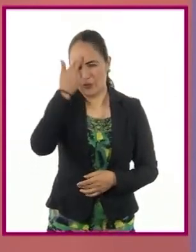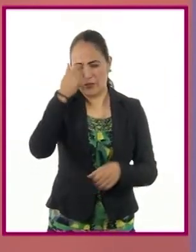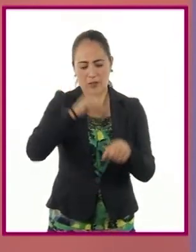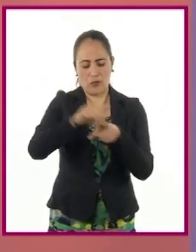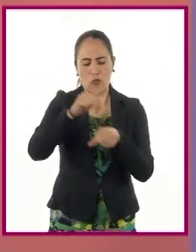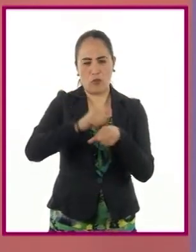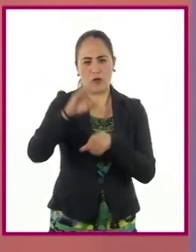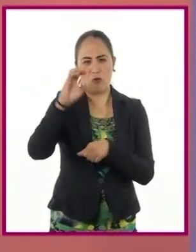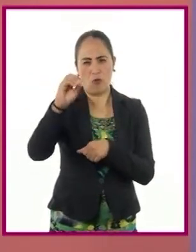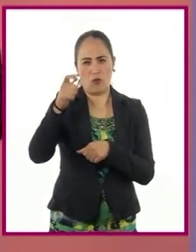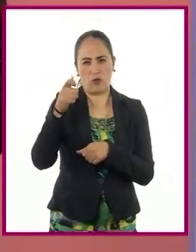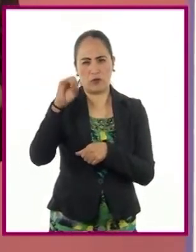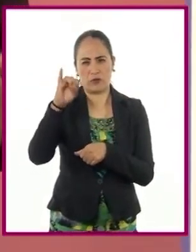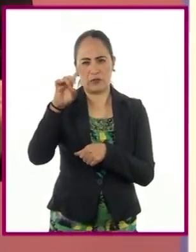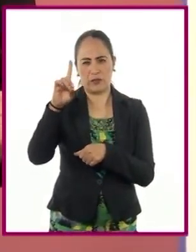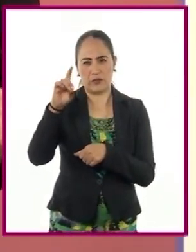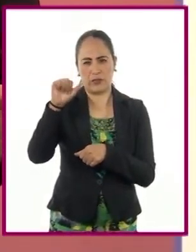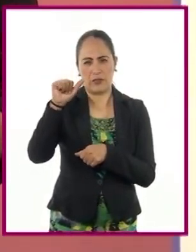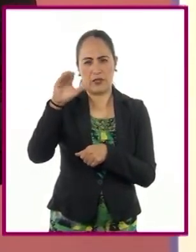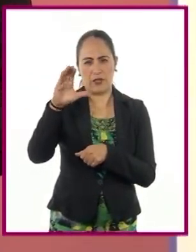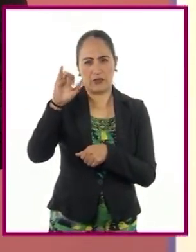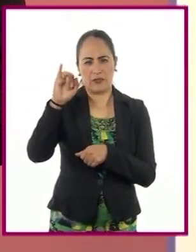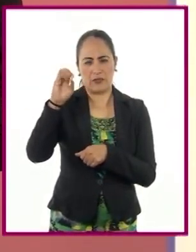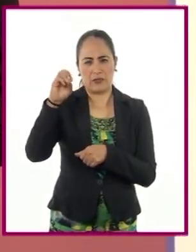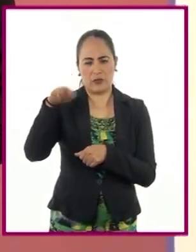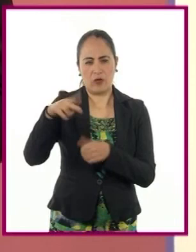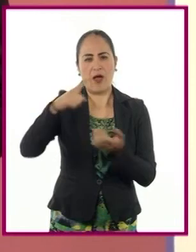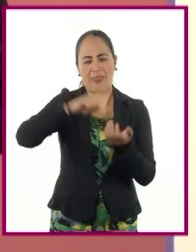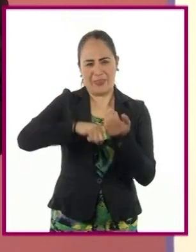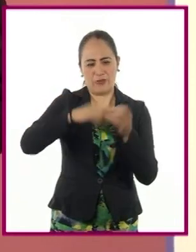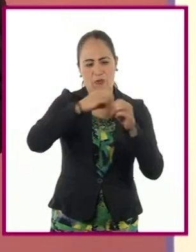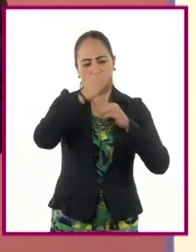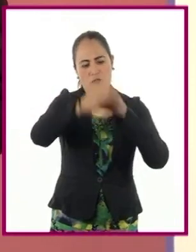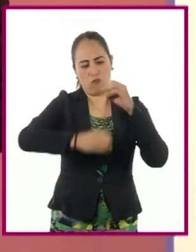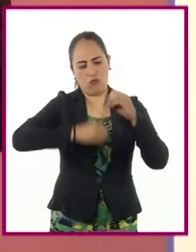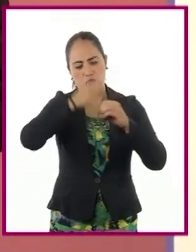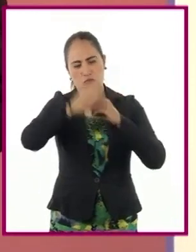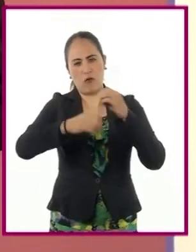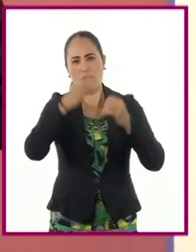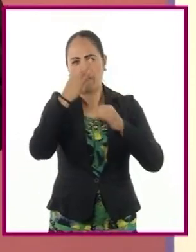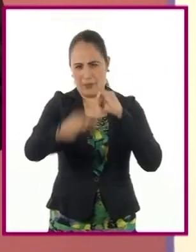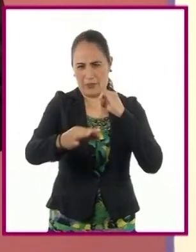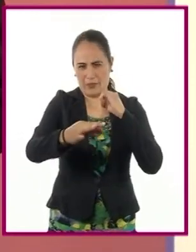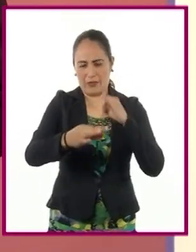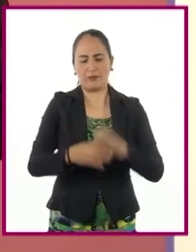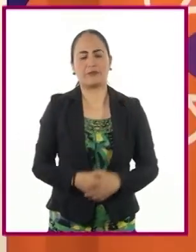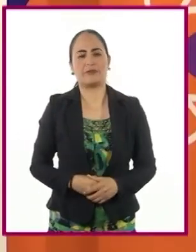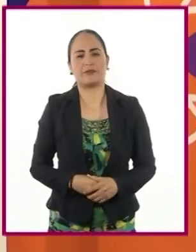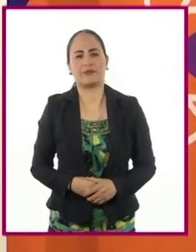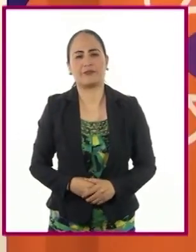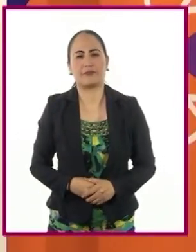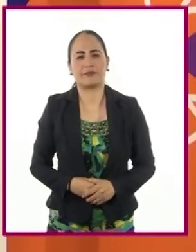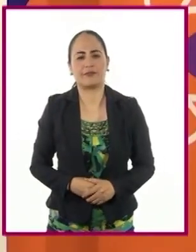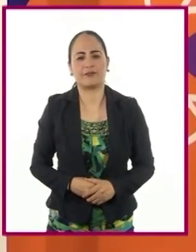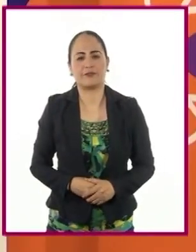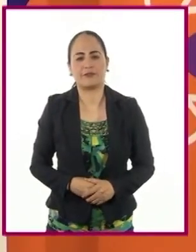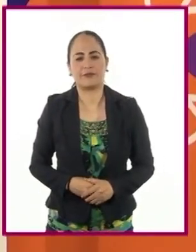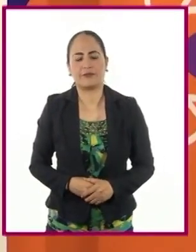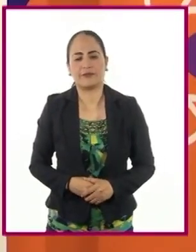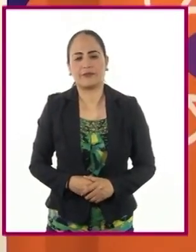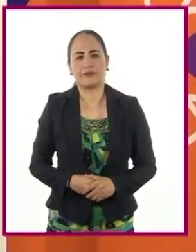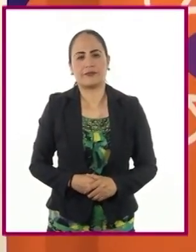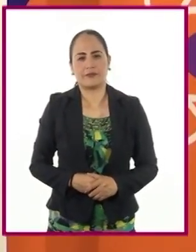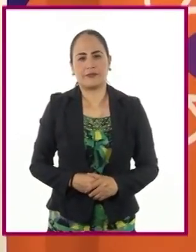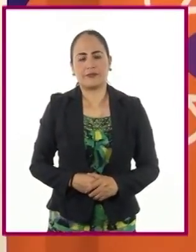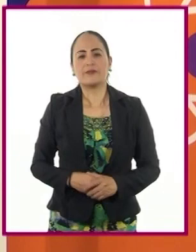de oxidación se relaciona con el número de electrones de valencia en la órbita o nivel de energía más externo de un